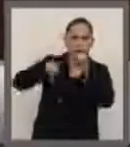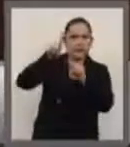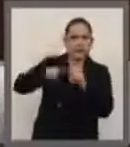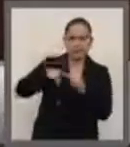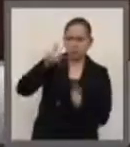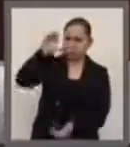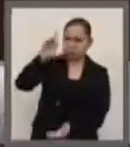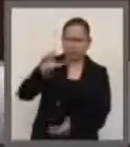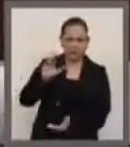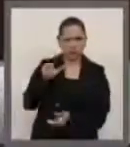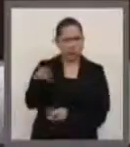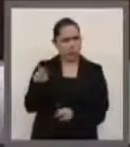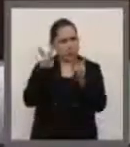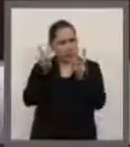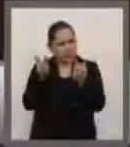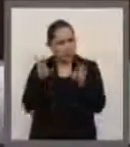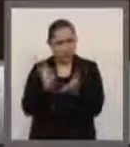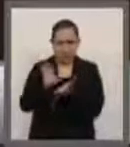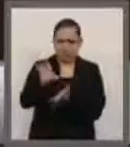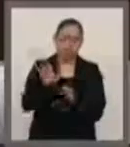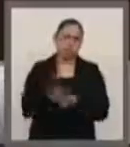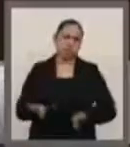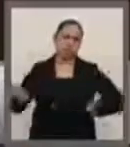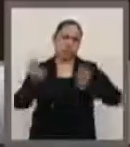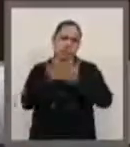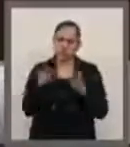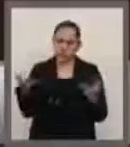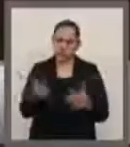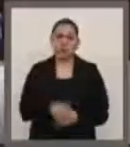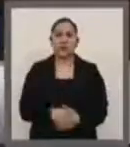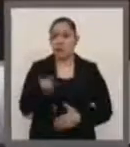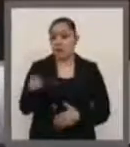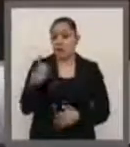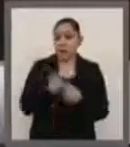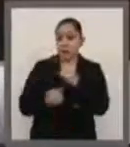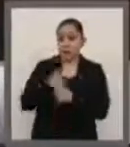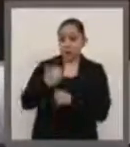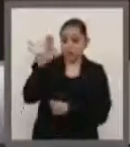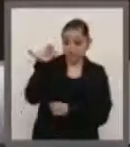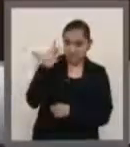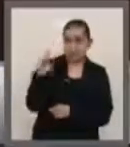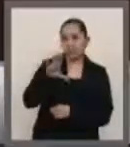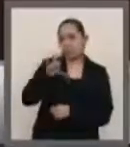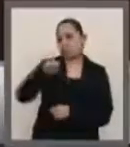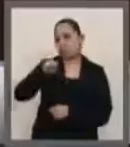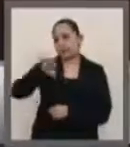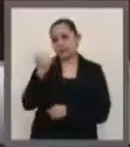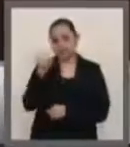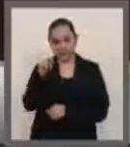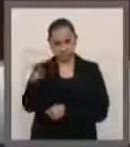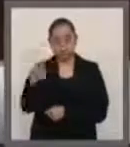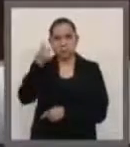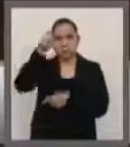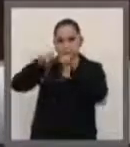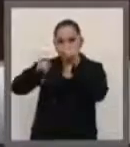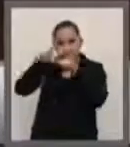rubro estratégico. Se debe recordar que el año pasado los recursos presupuestales de CONACYT fueron